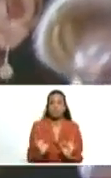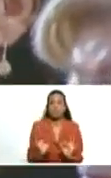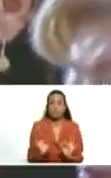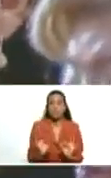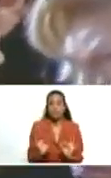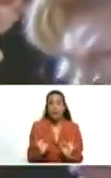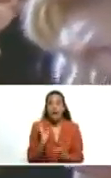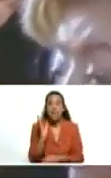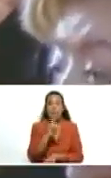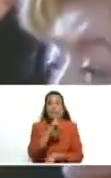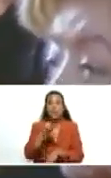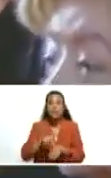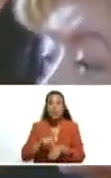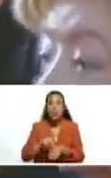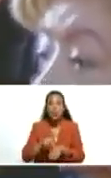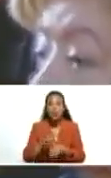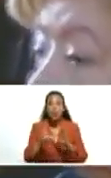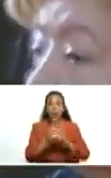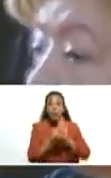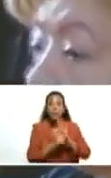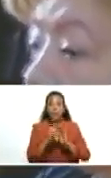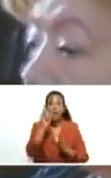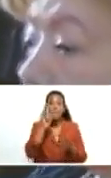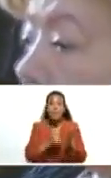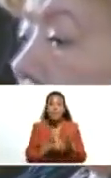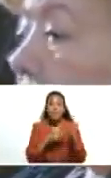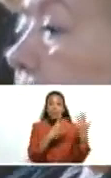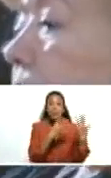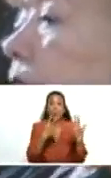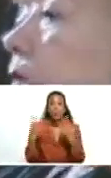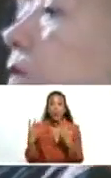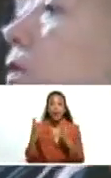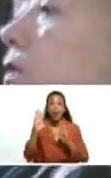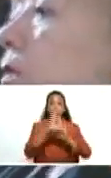En la Asamblea Nacional Constituyente de